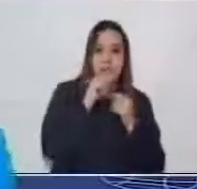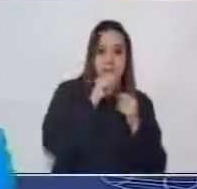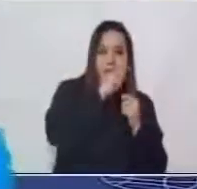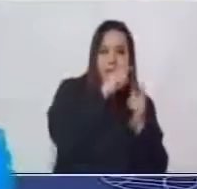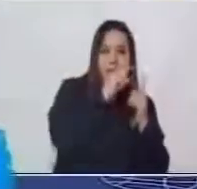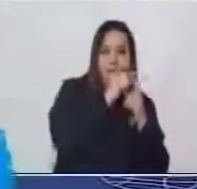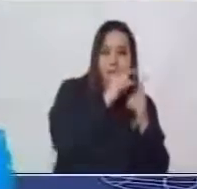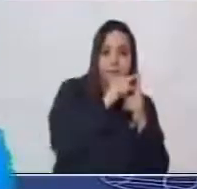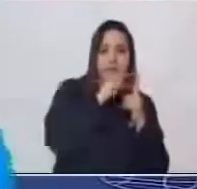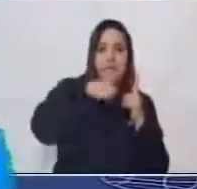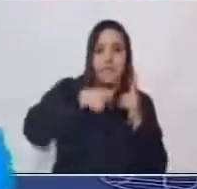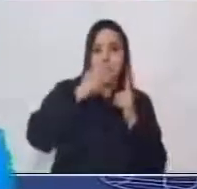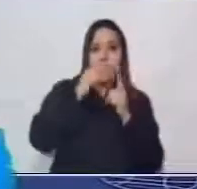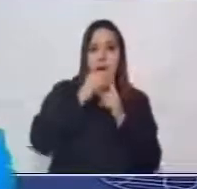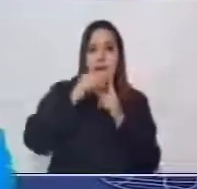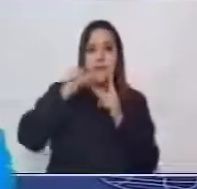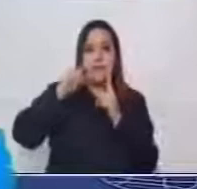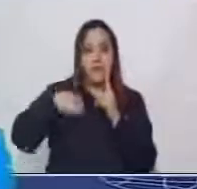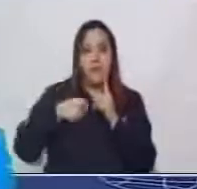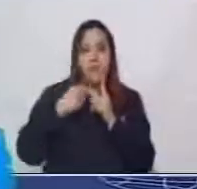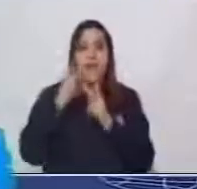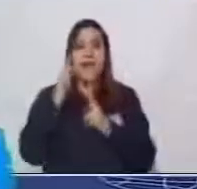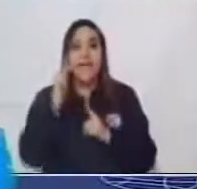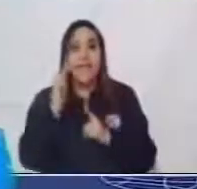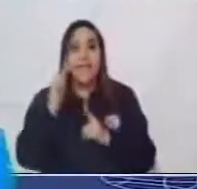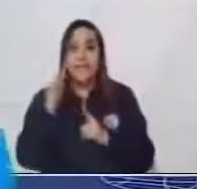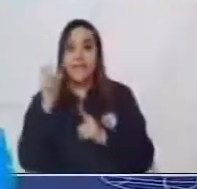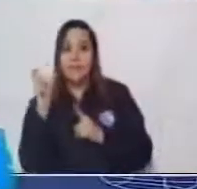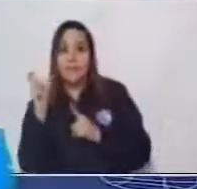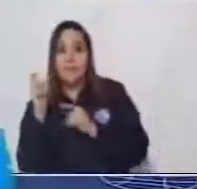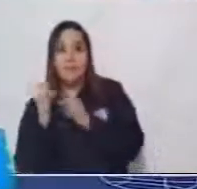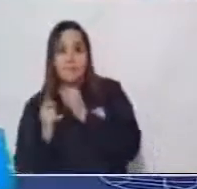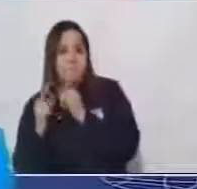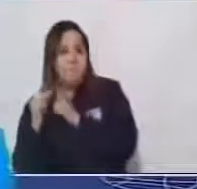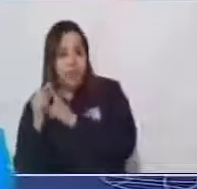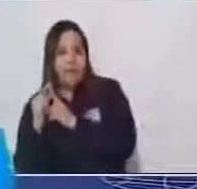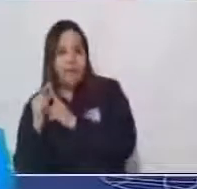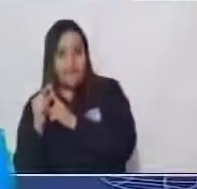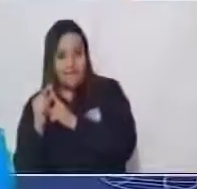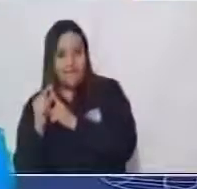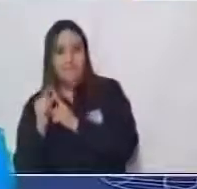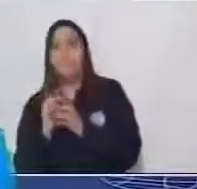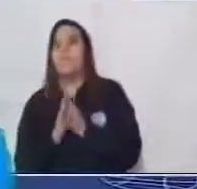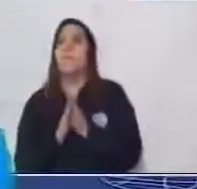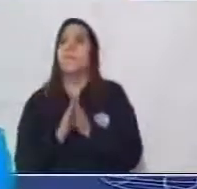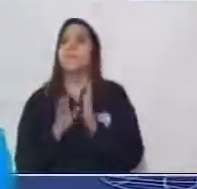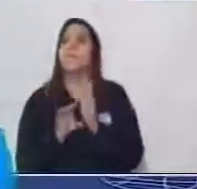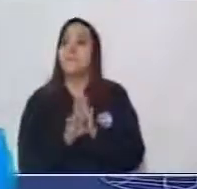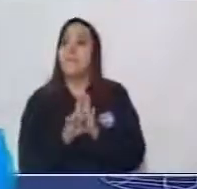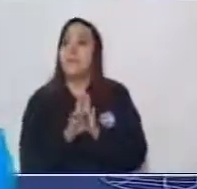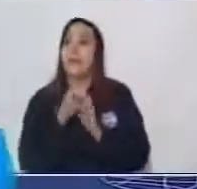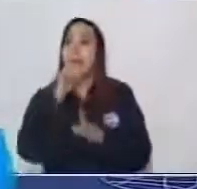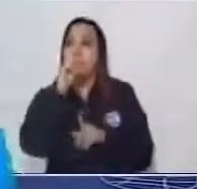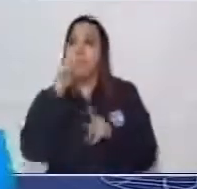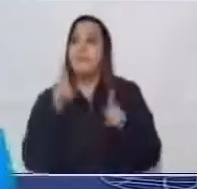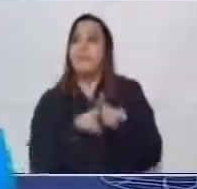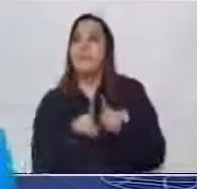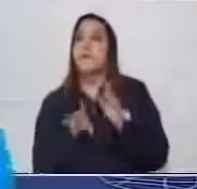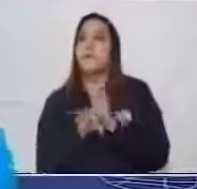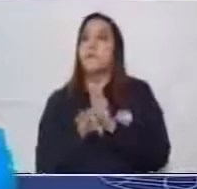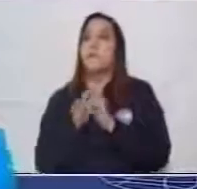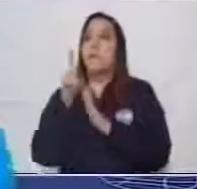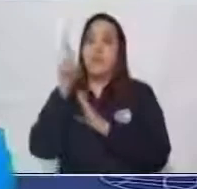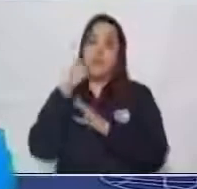podemos utilizar la coma para separar oraciones breves. Por ejemplo, unos